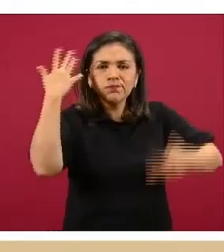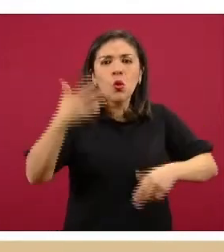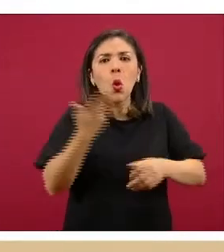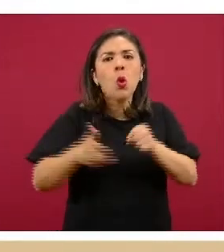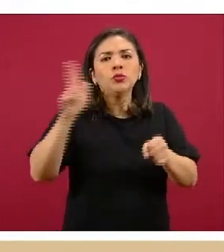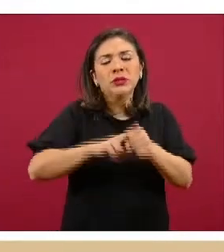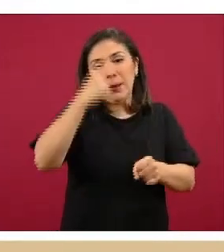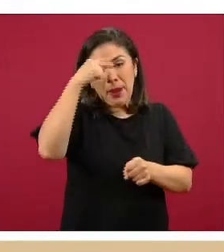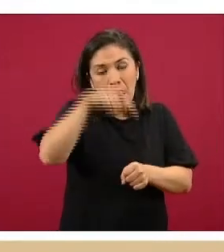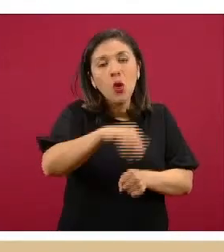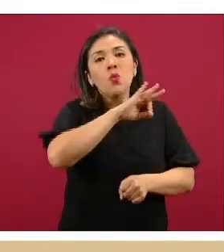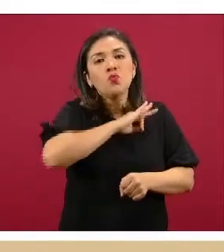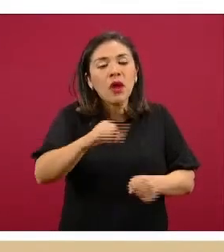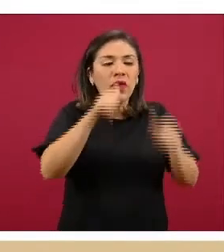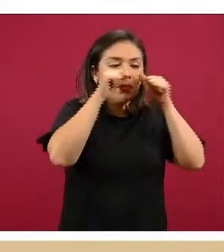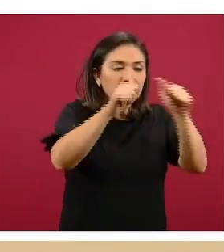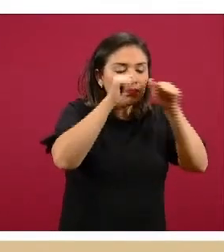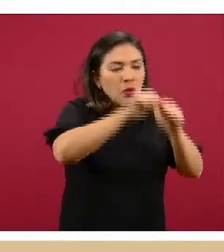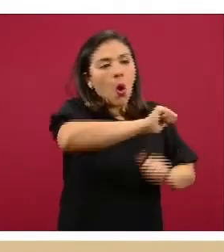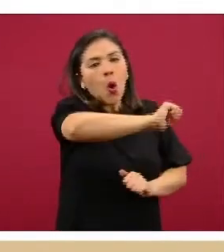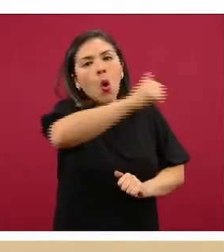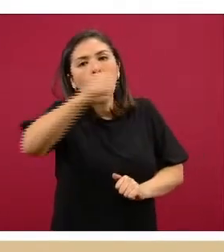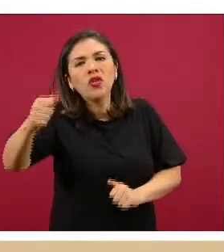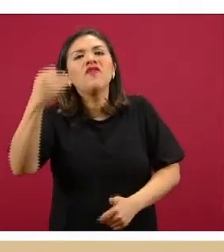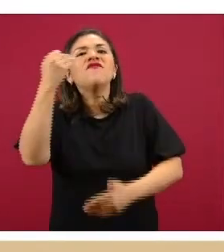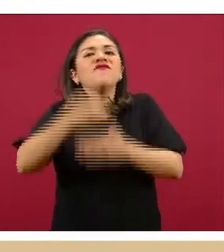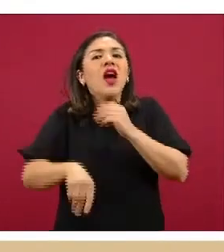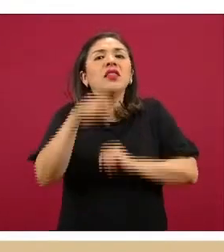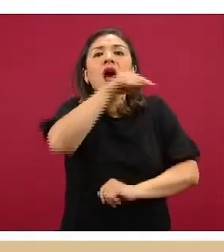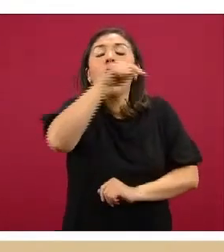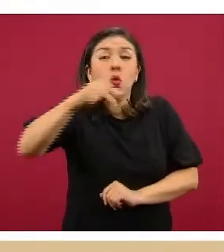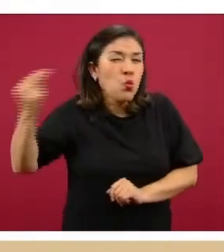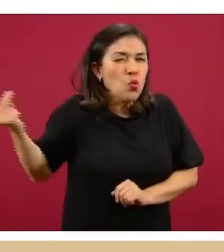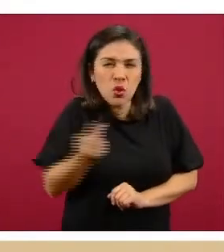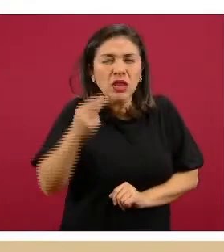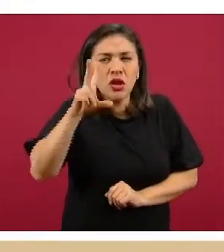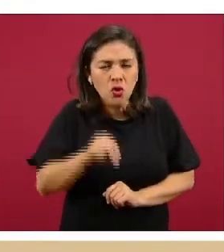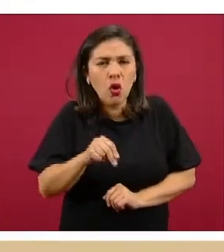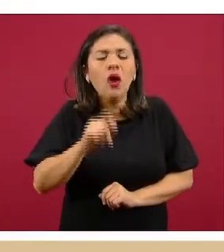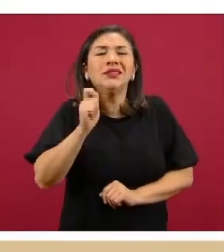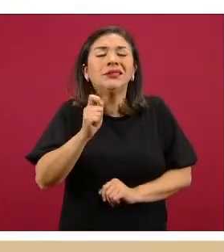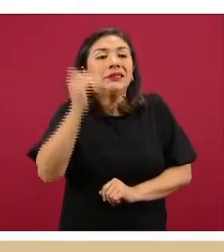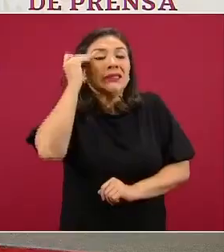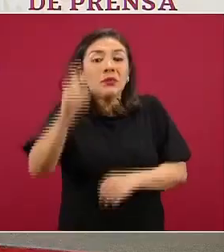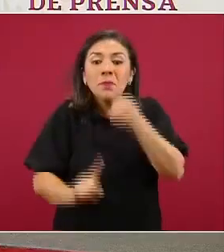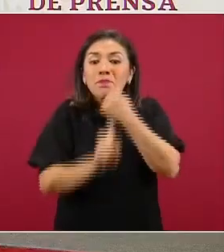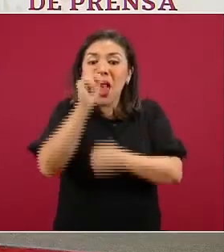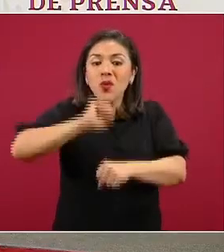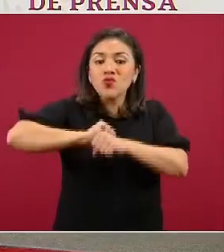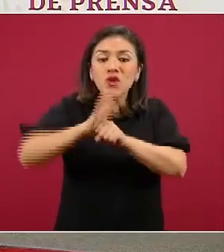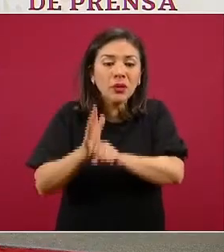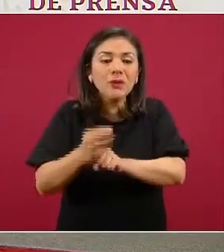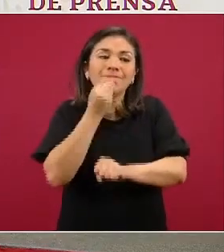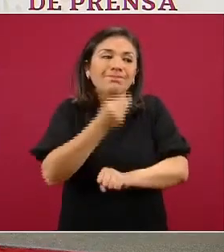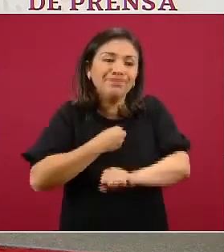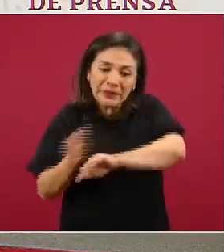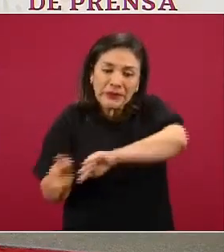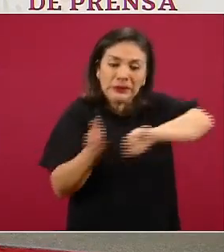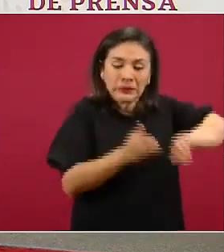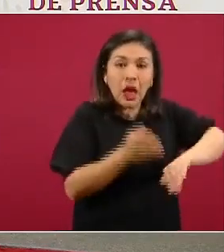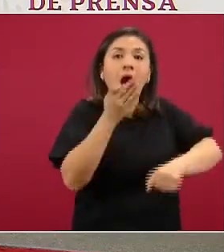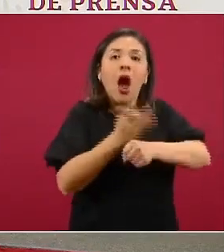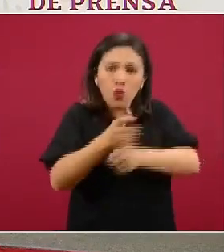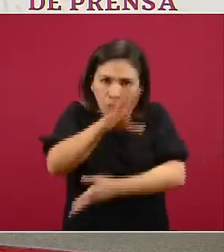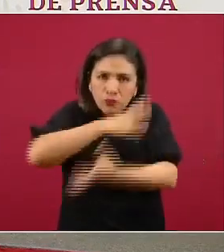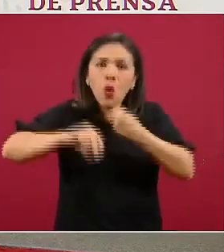atender parte de los rezagos que había en la atención no urgente y que se pospuso durante el momento más fuerte de la